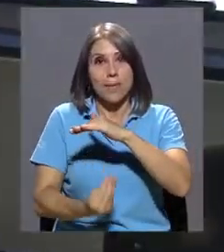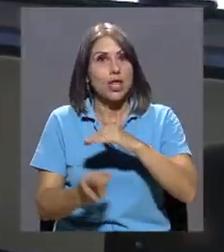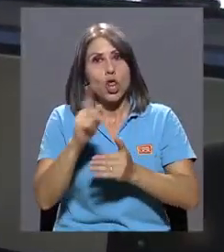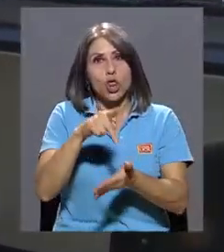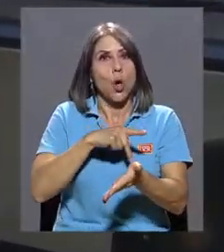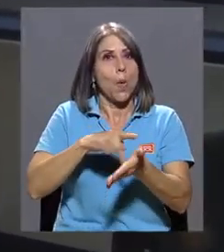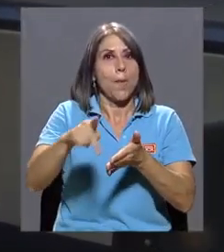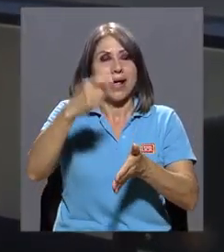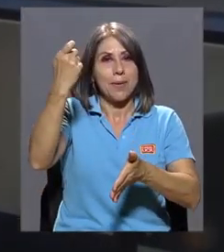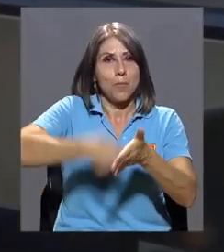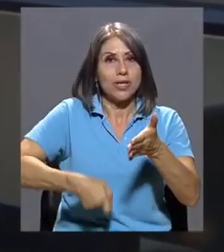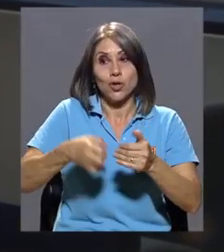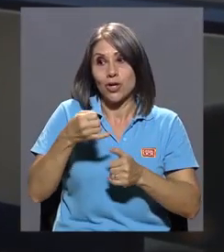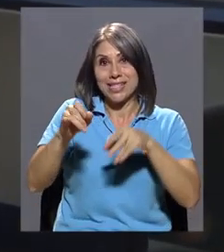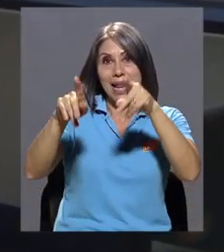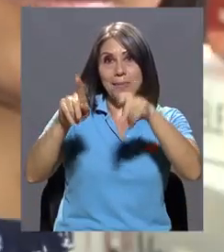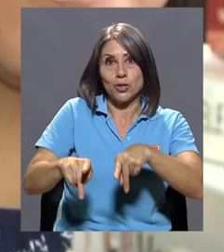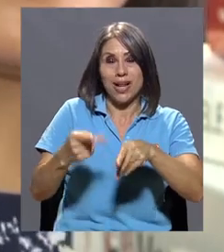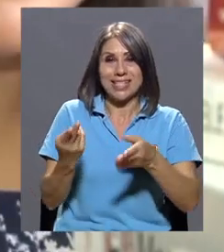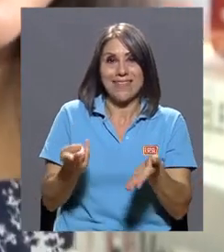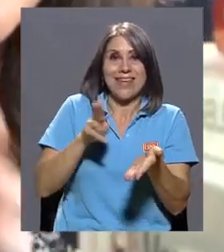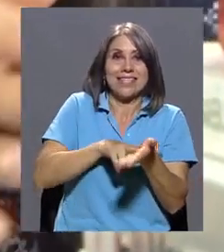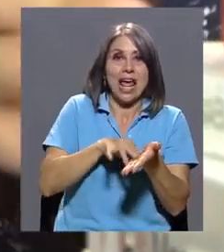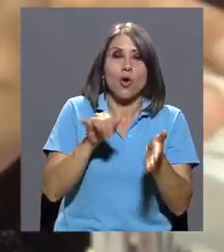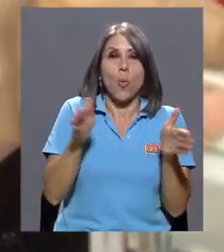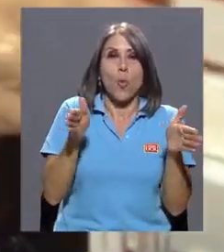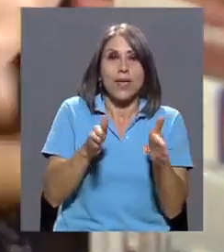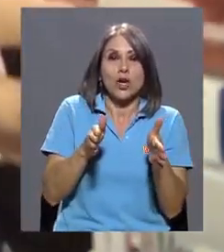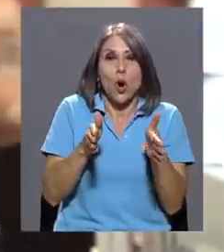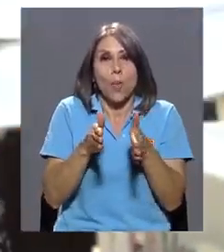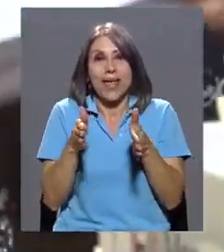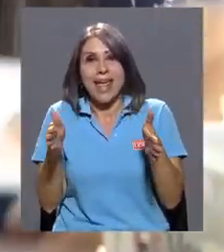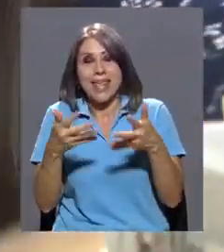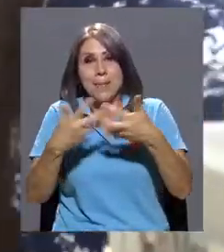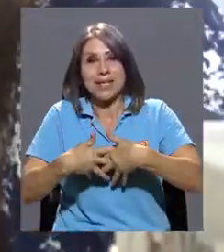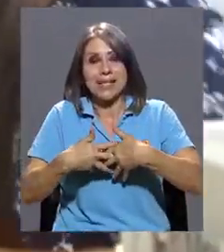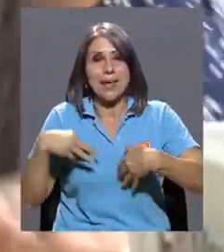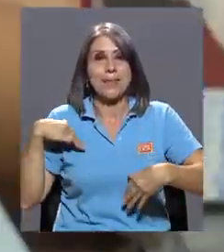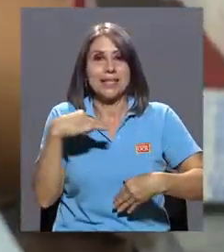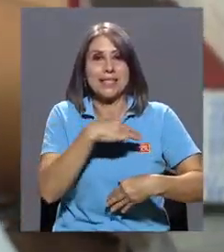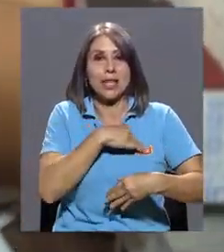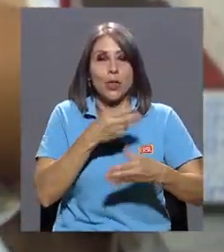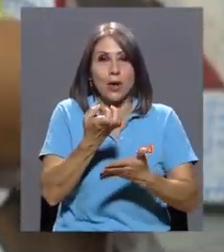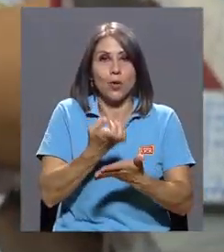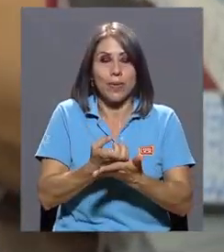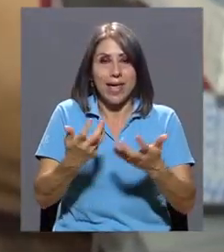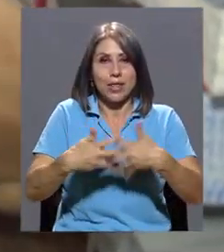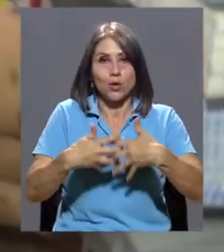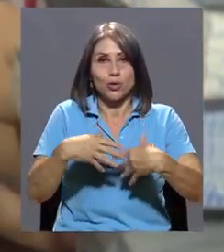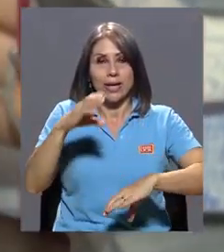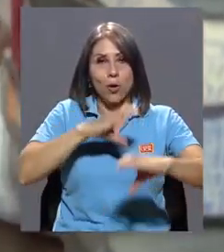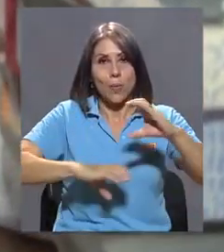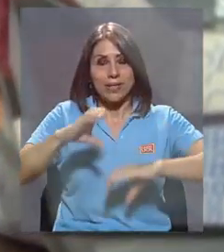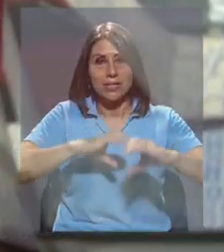si el concesionario está registrado como micro o pequeña empresa en el ministerio de economía industria y comercio